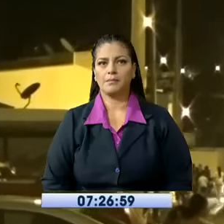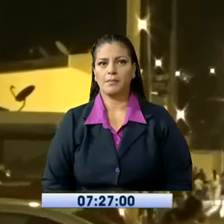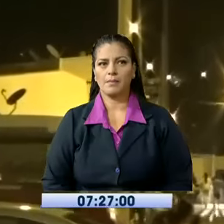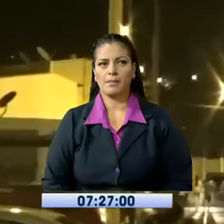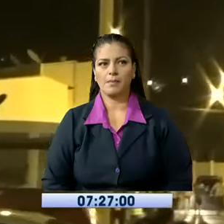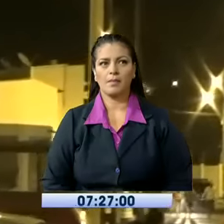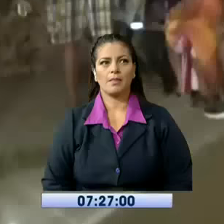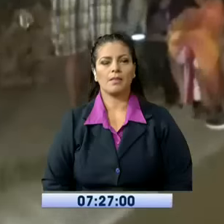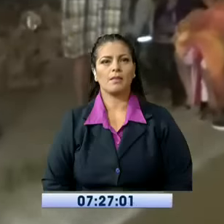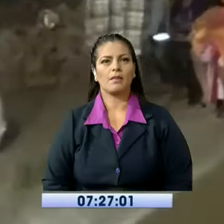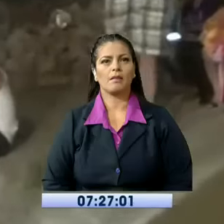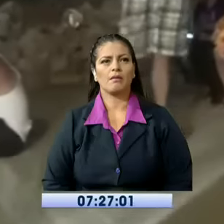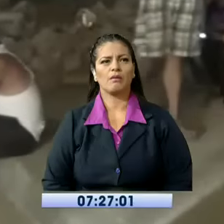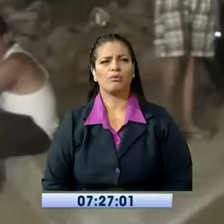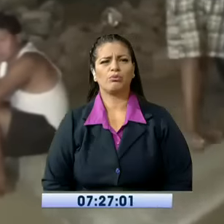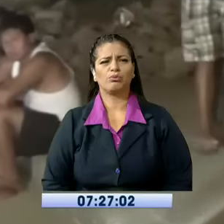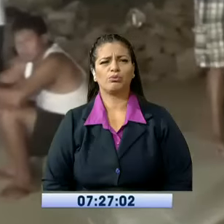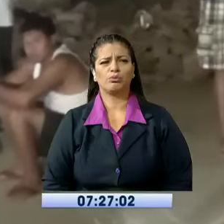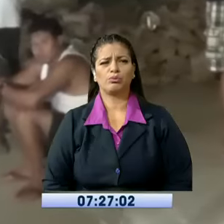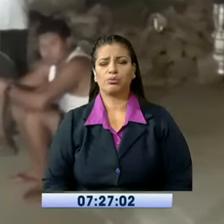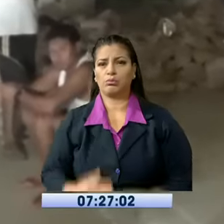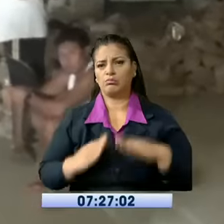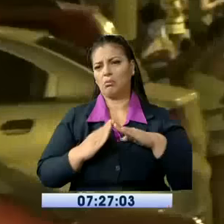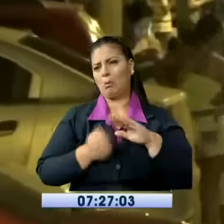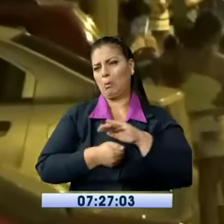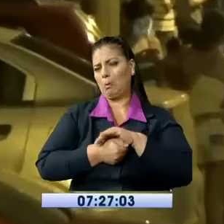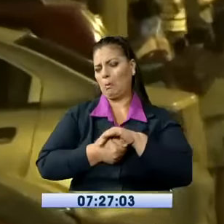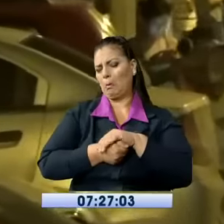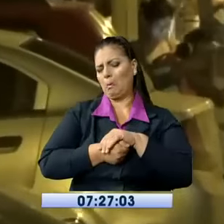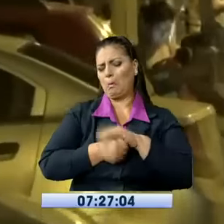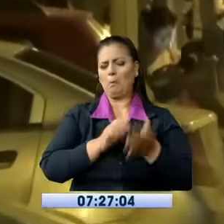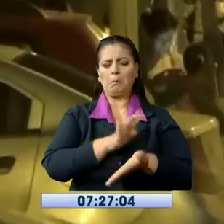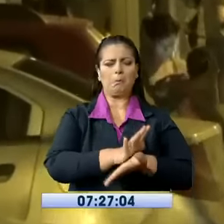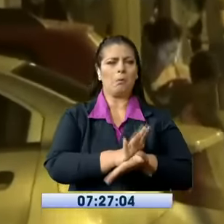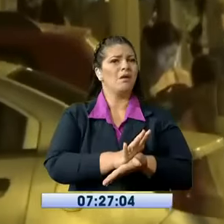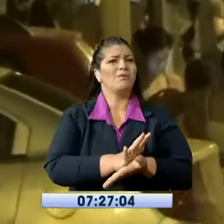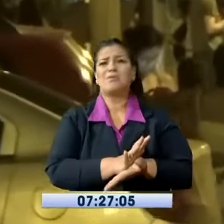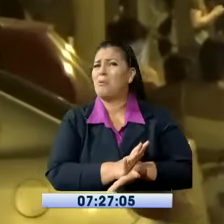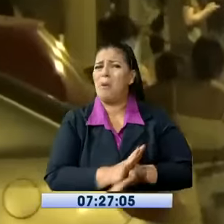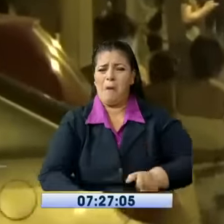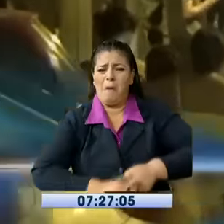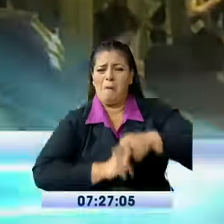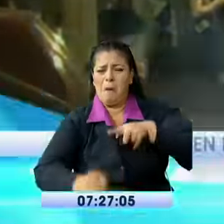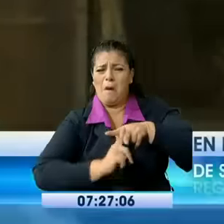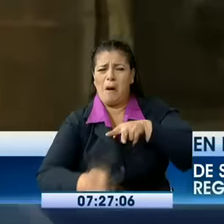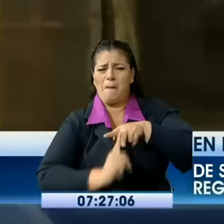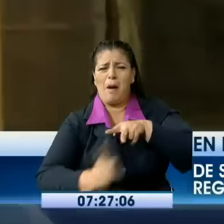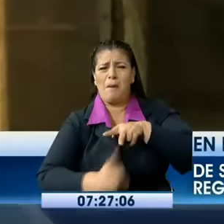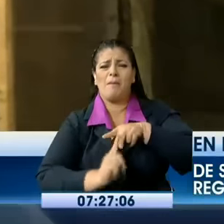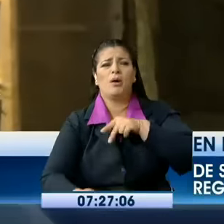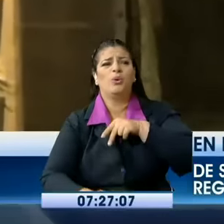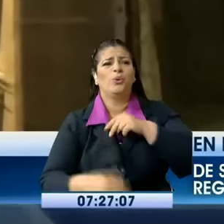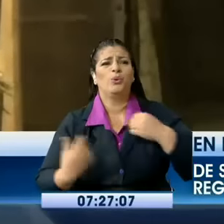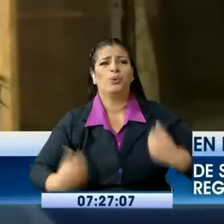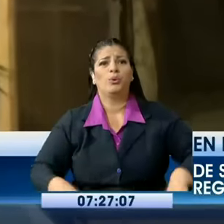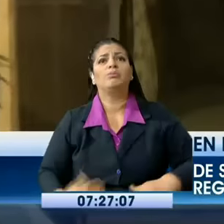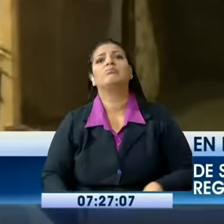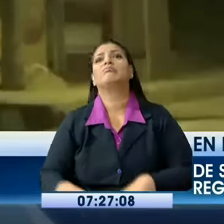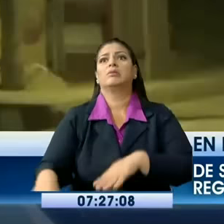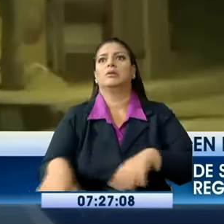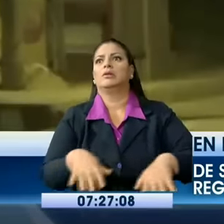Vamos afuera. Buscar un lugar seguro fue la primera reacción de decenas de familias en Manta que salieron de sus viviendas durante los sismos